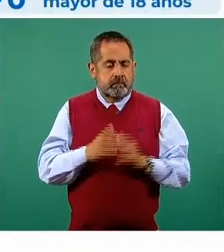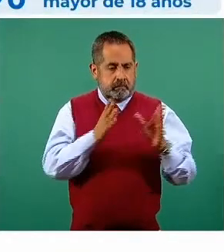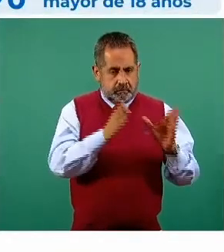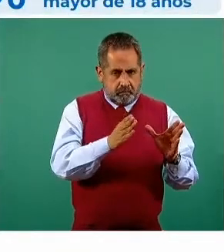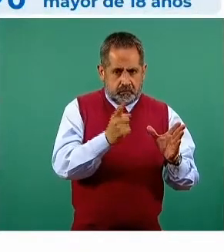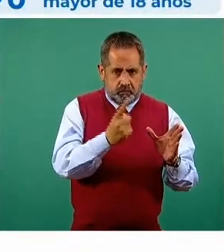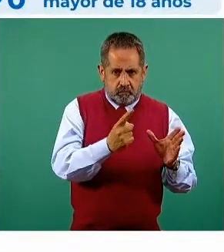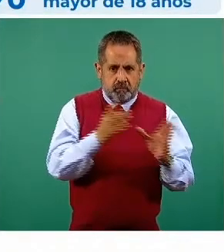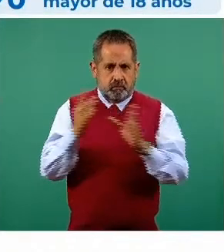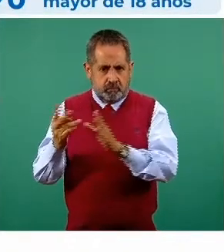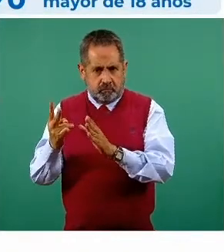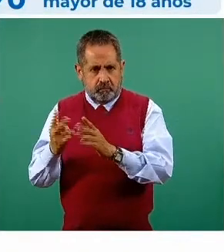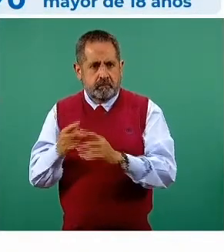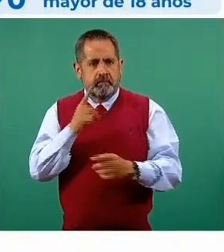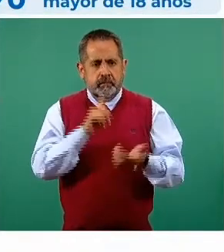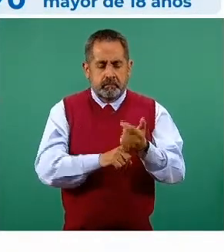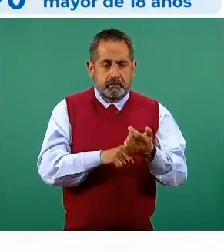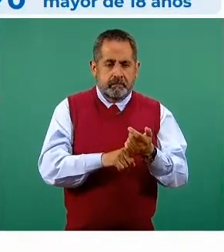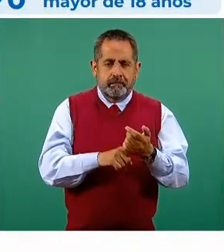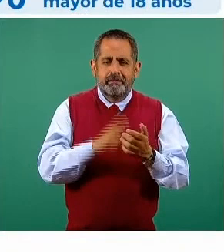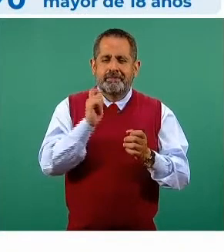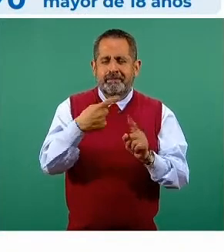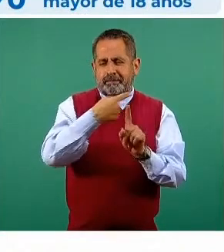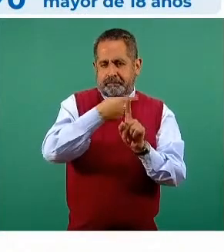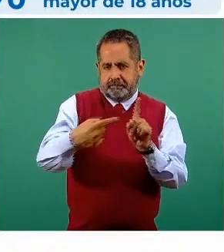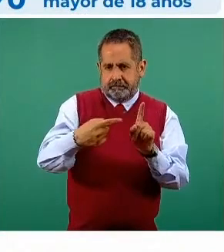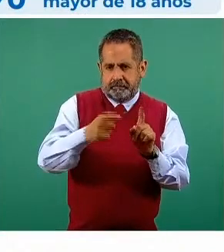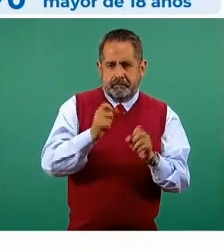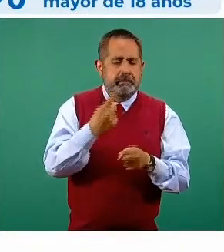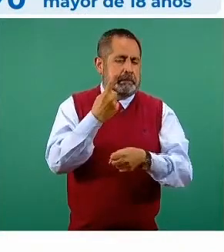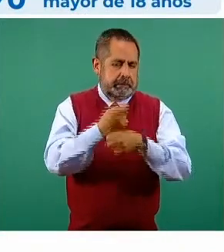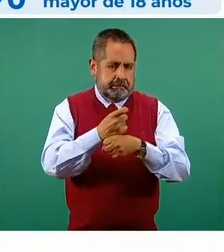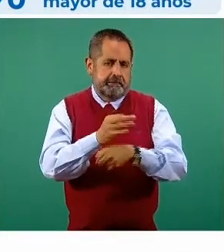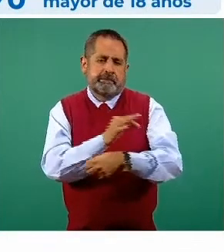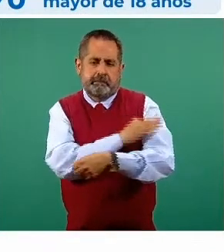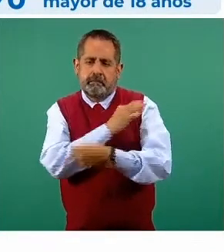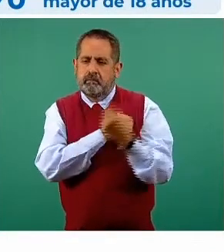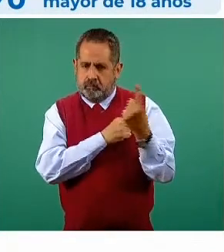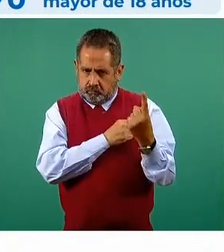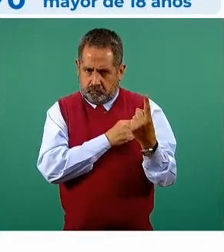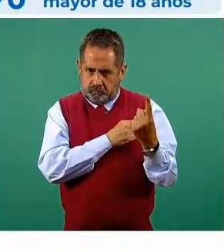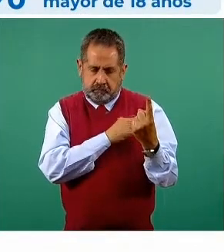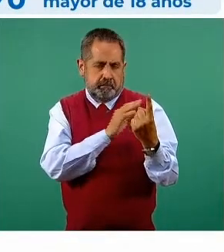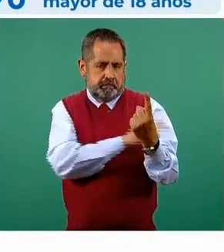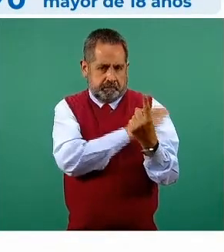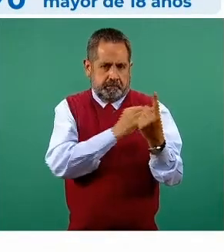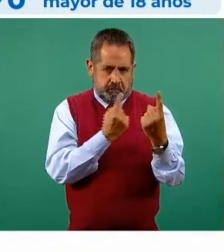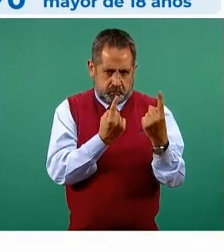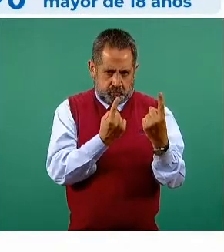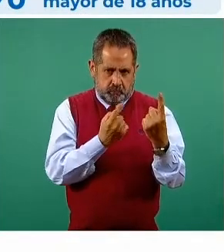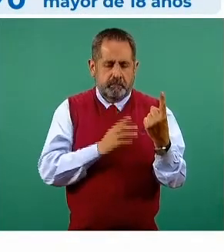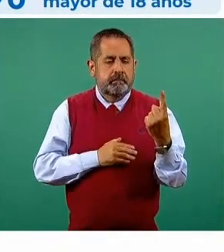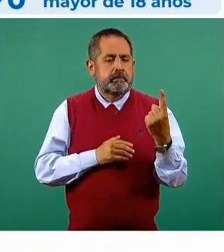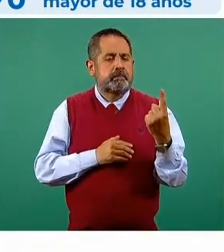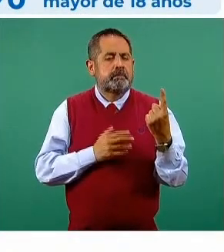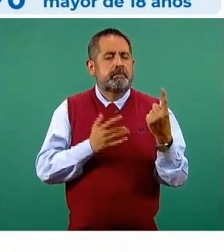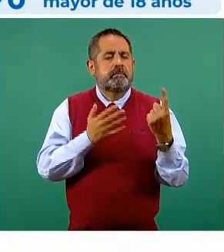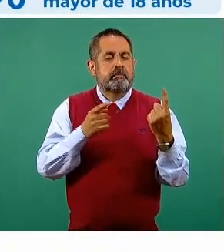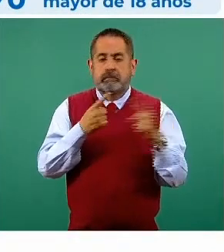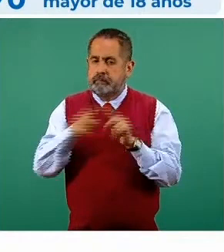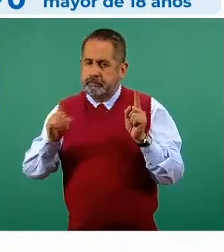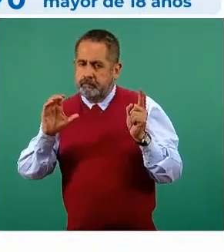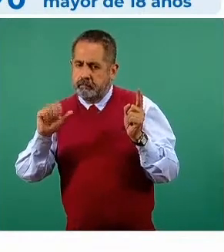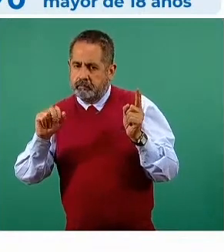etapas. Tenemos una etapa de medio esquema, cuando se pone la primera dosis, Esto desde luego no aplica para la